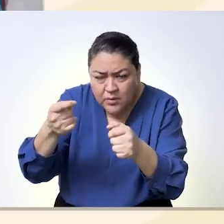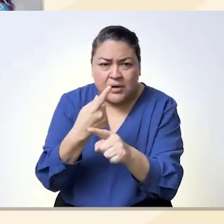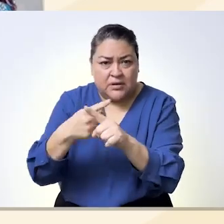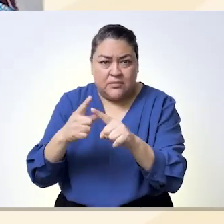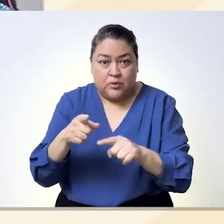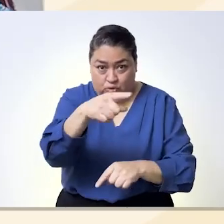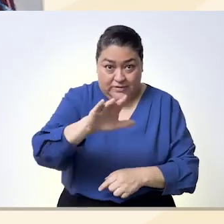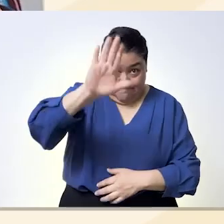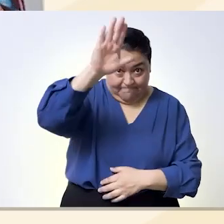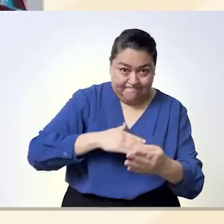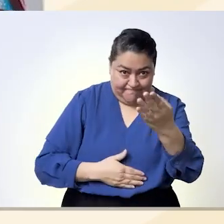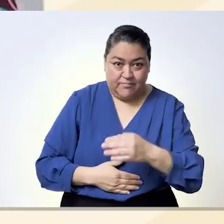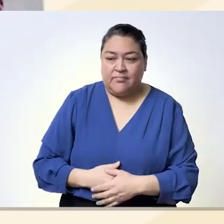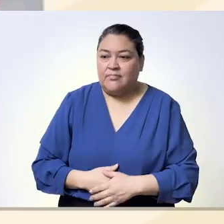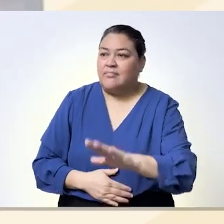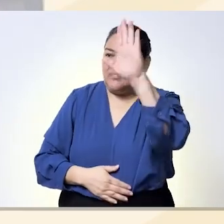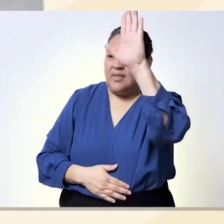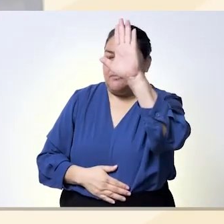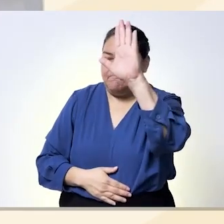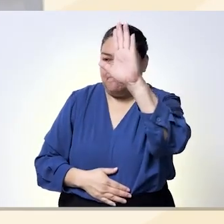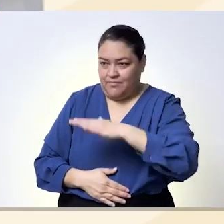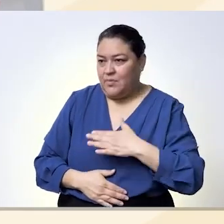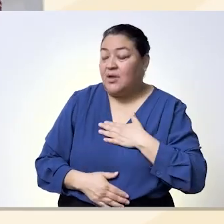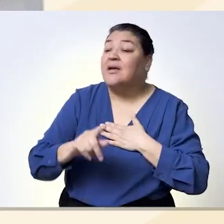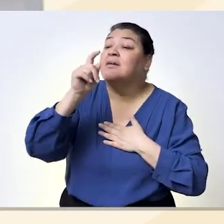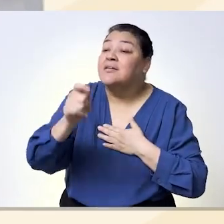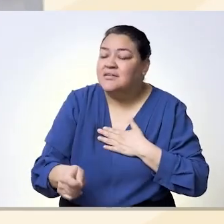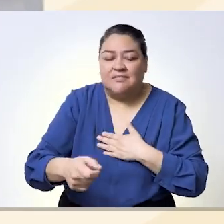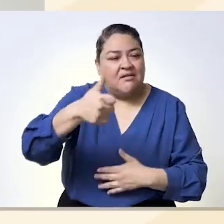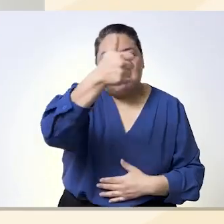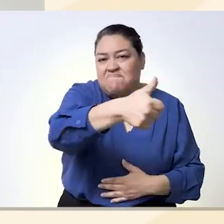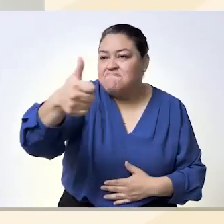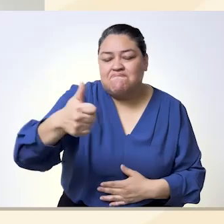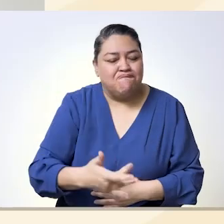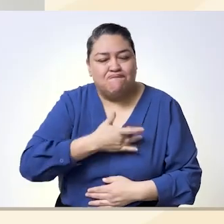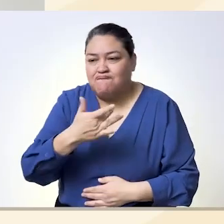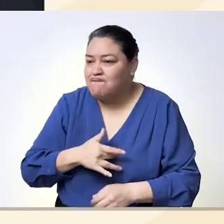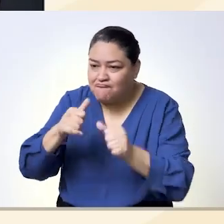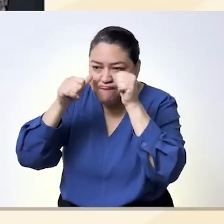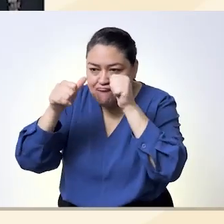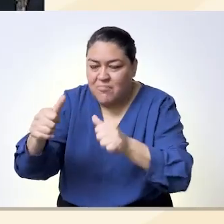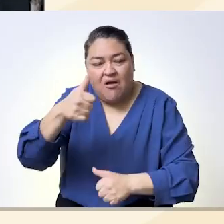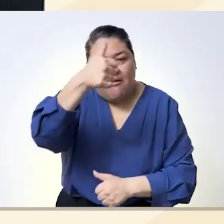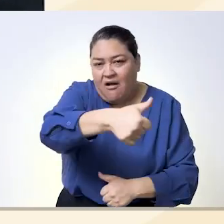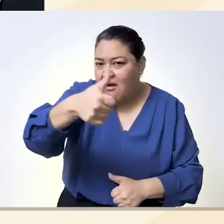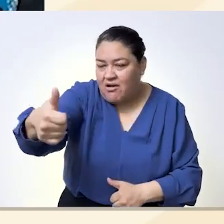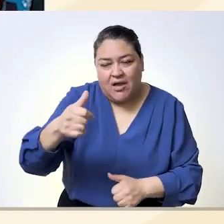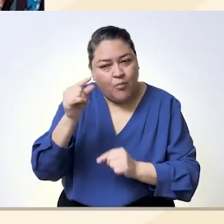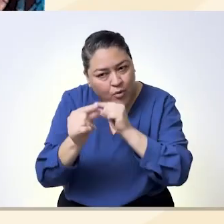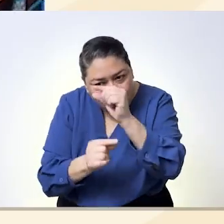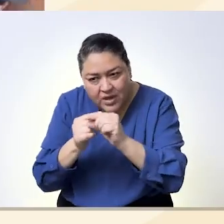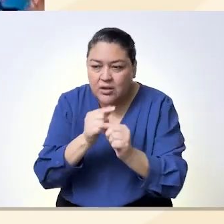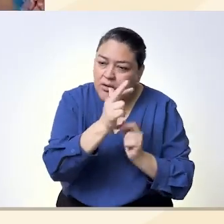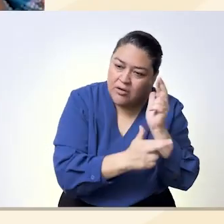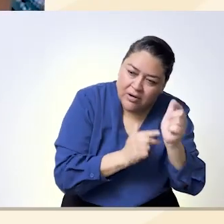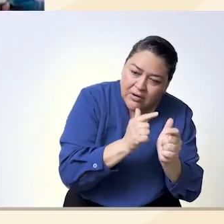después... Sí. Ya, comienzas tú. Sí, es tu propio ritmo, creo que es eso, tu propio ritmo, tus propias prioridades. Ok. ¿No?